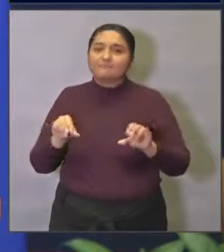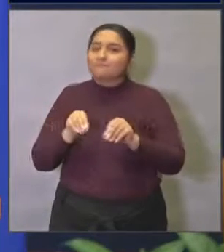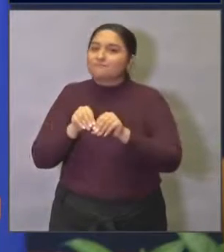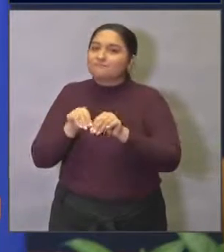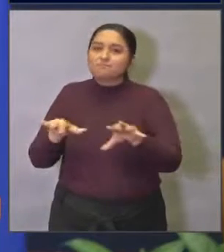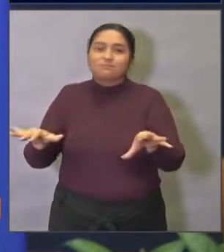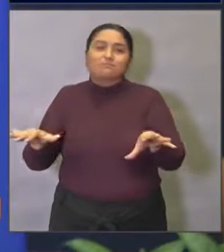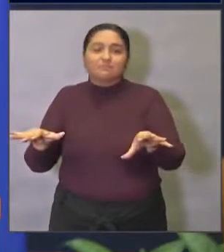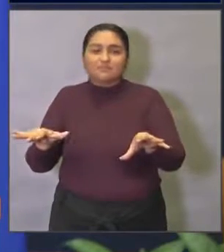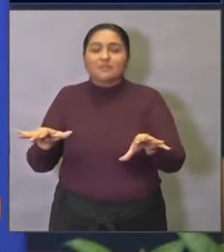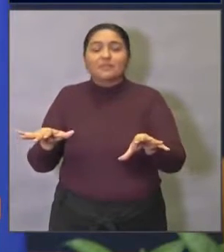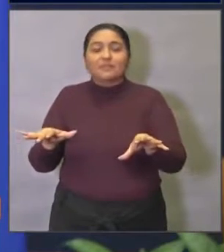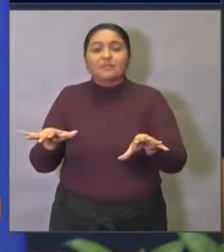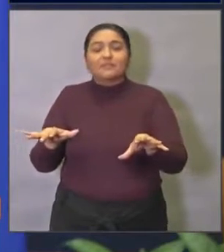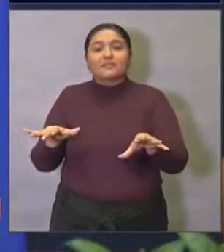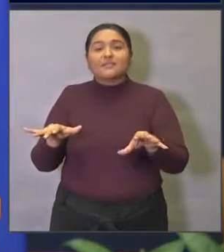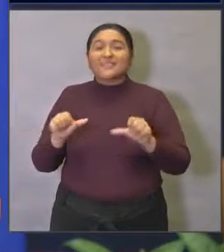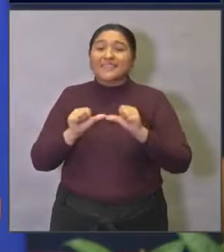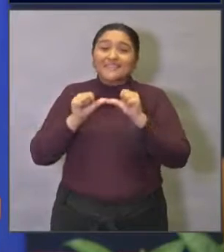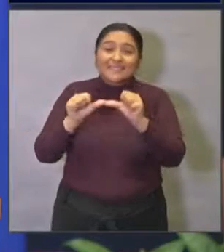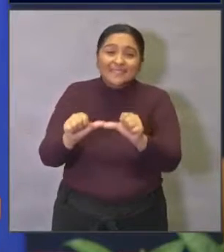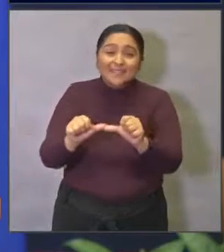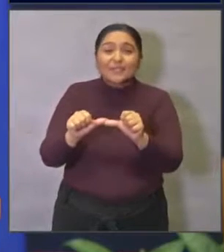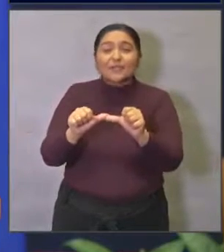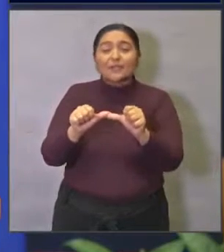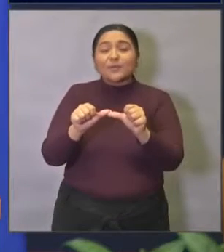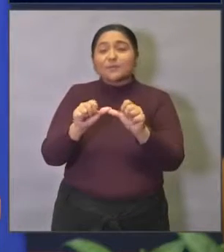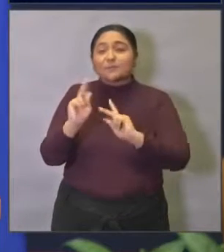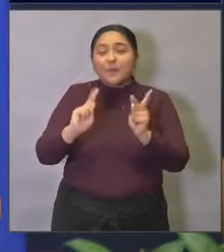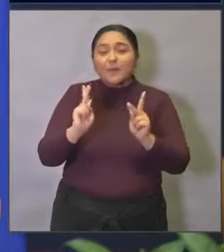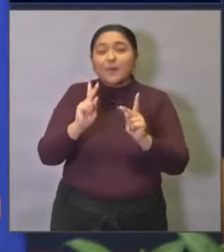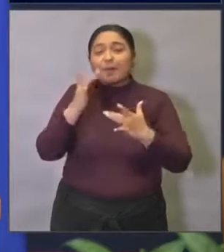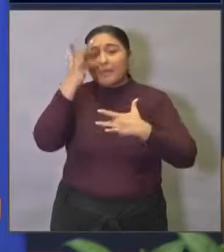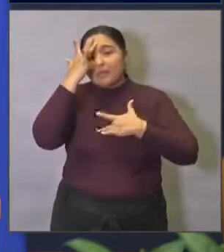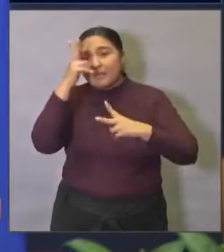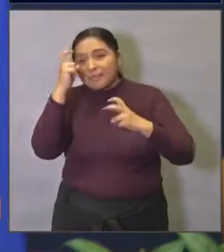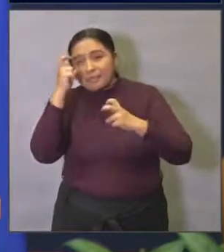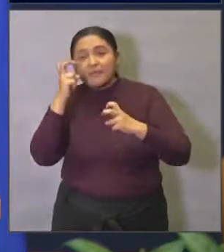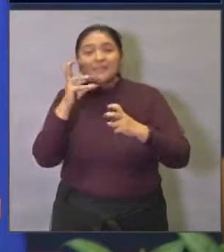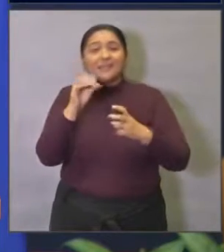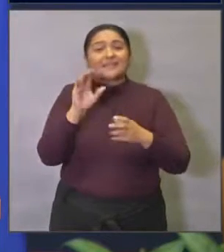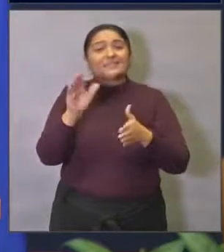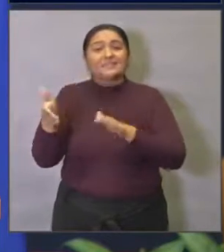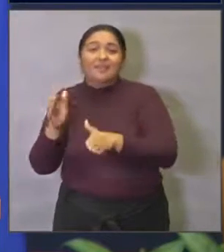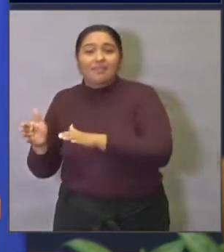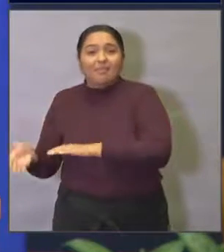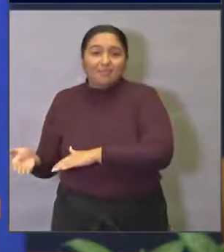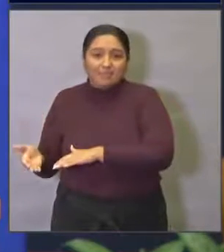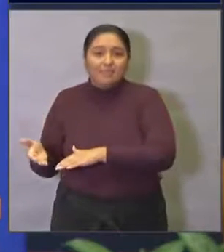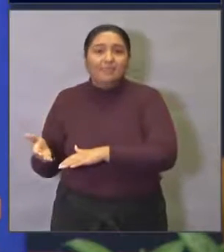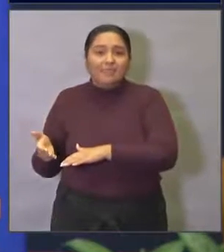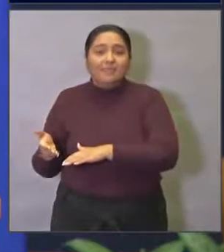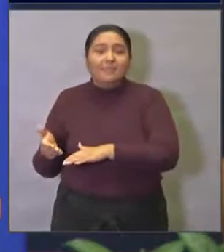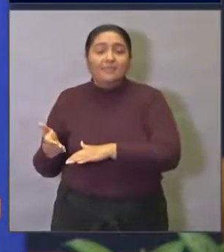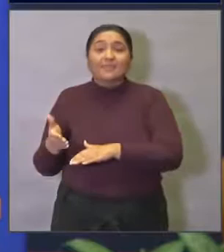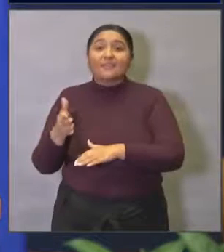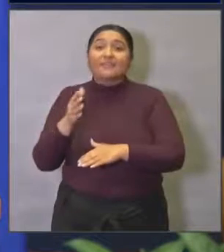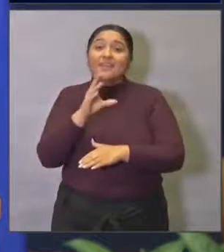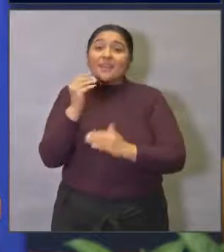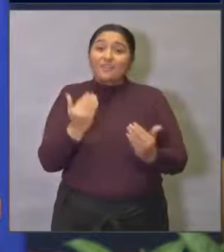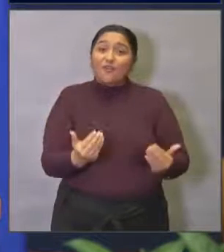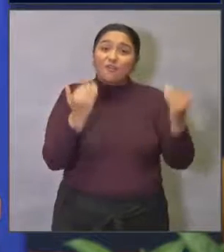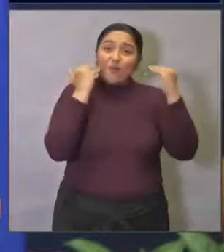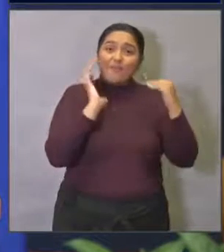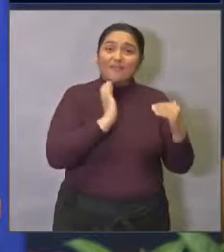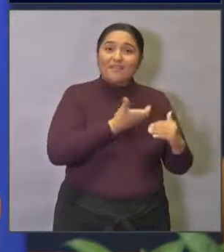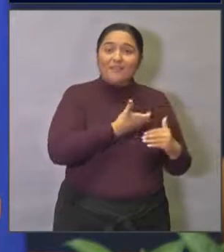y continúa arruinando vidas, y sobre todo está abrumando por completo nuestro sistema de atención de